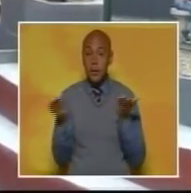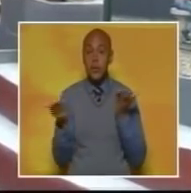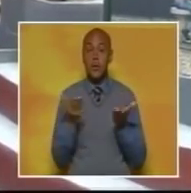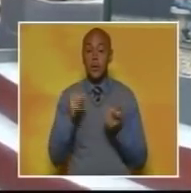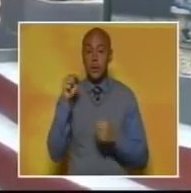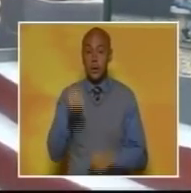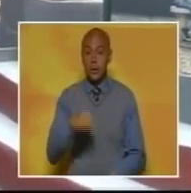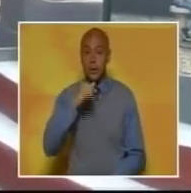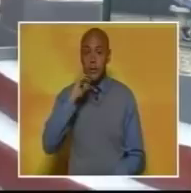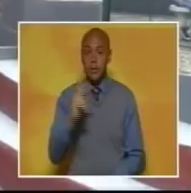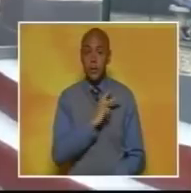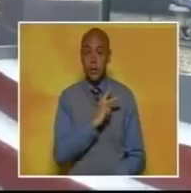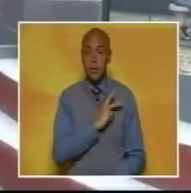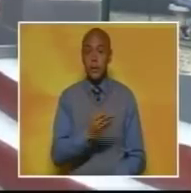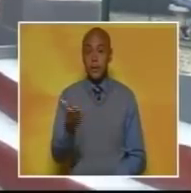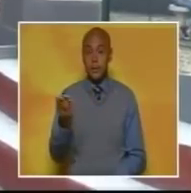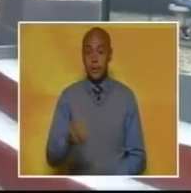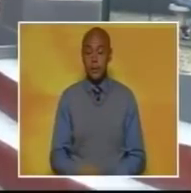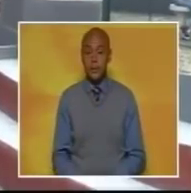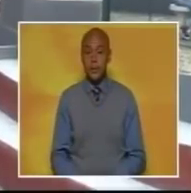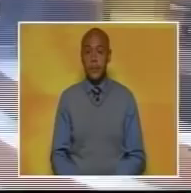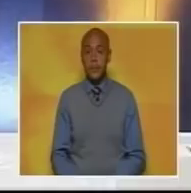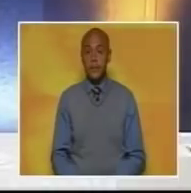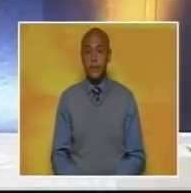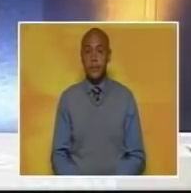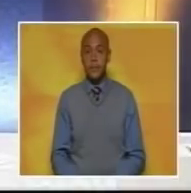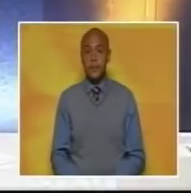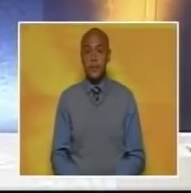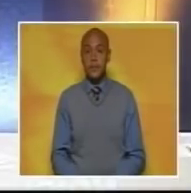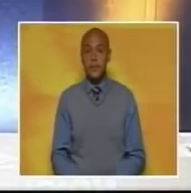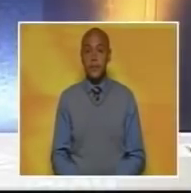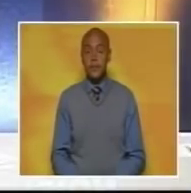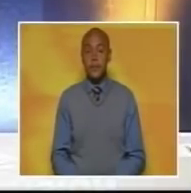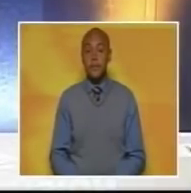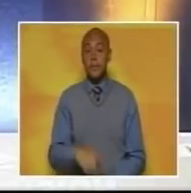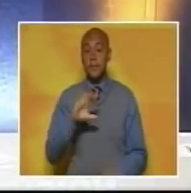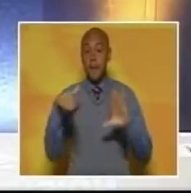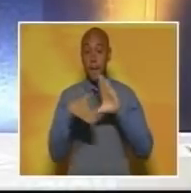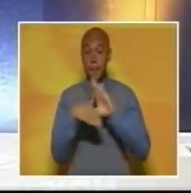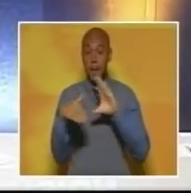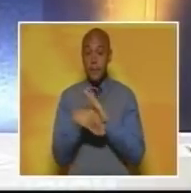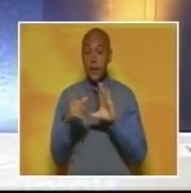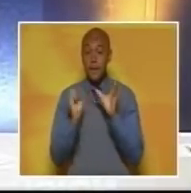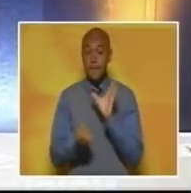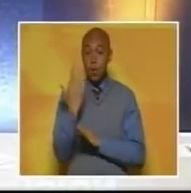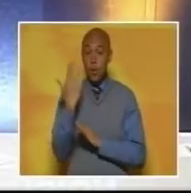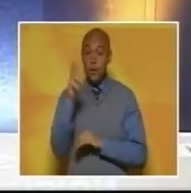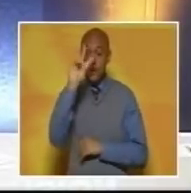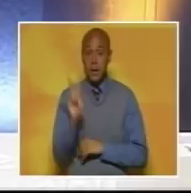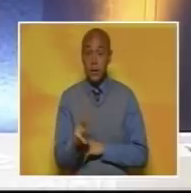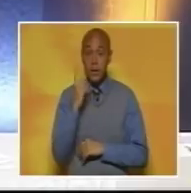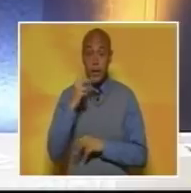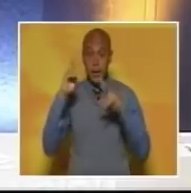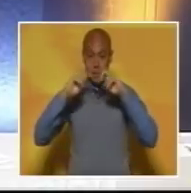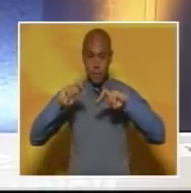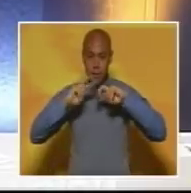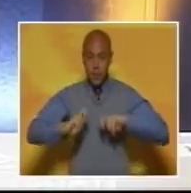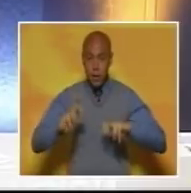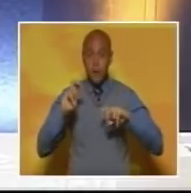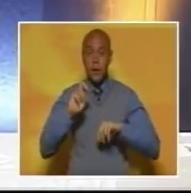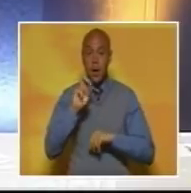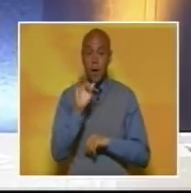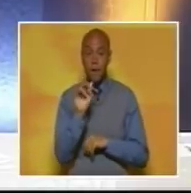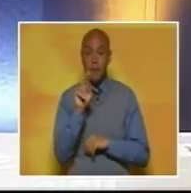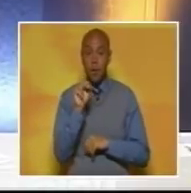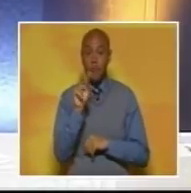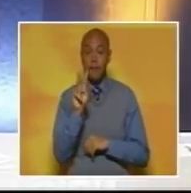102.9, Orlefran Amaya, Noticiero Venevisión. Este martes, la Fundación Venezolana de Investigaciones Sismológicas